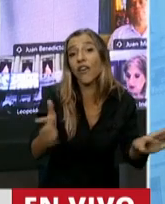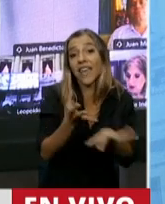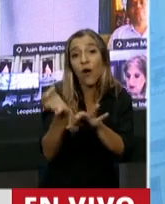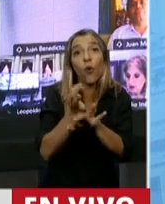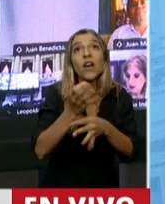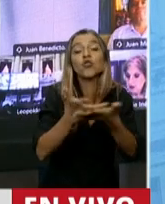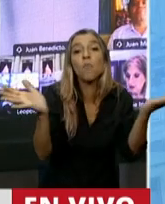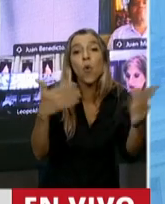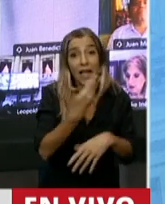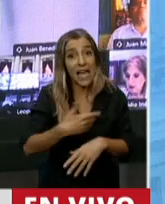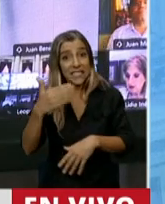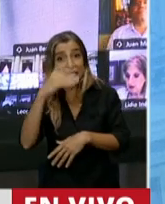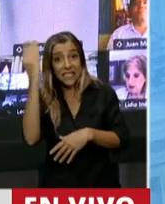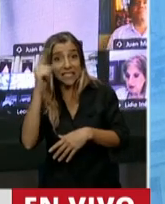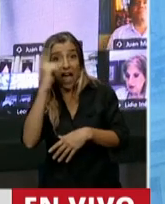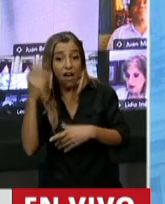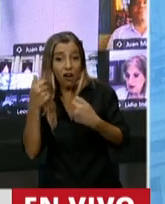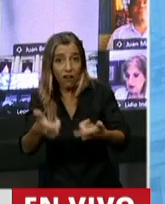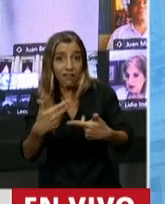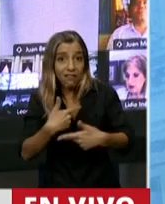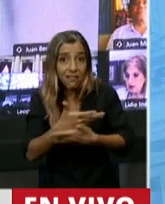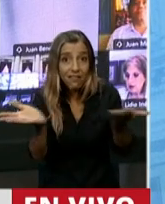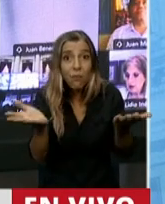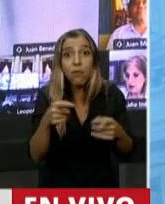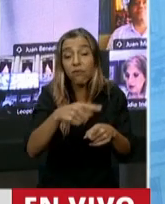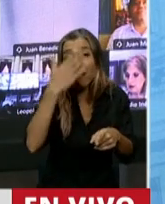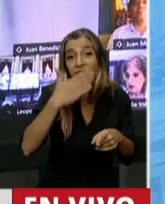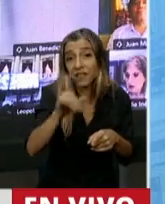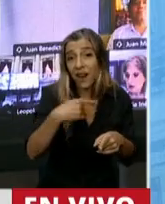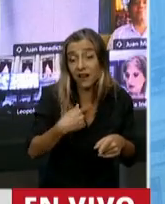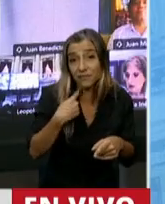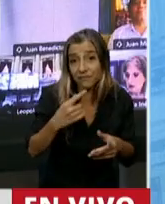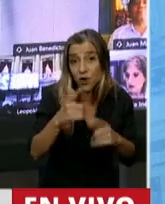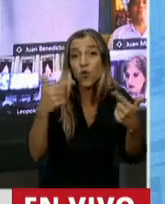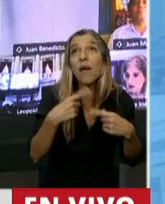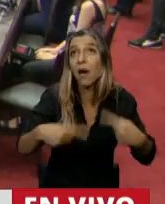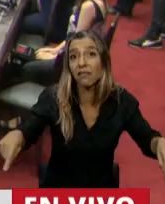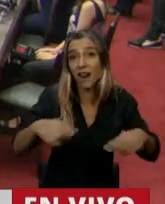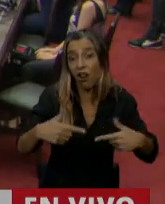que quiero pedir Listo. Que se trate esa moción de bueno, preferencia y un que segundo, sea nominal. Por favor.